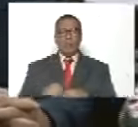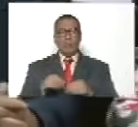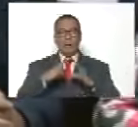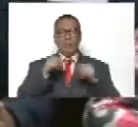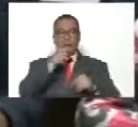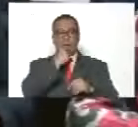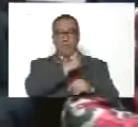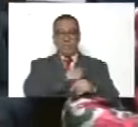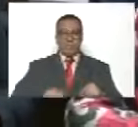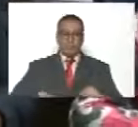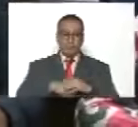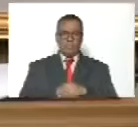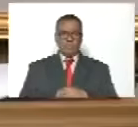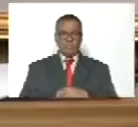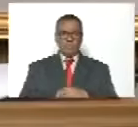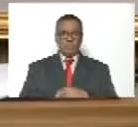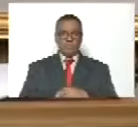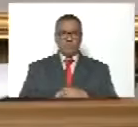todo, presidente.